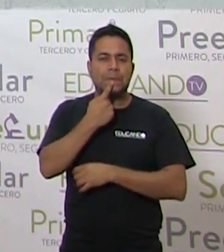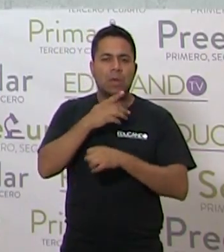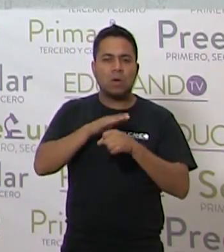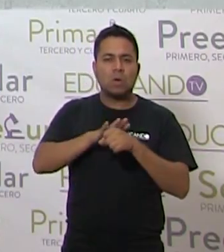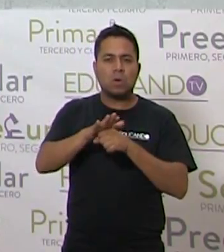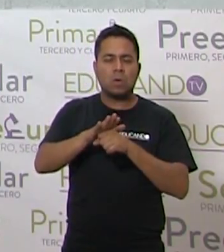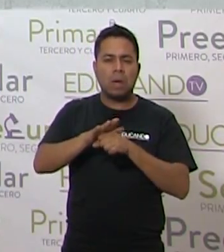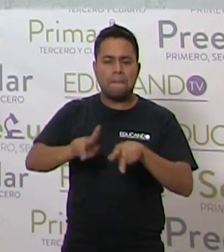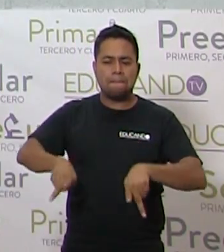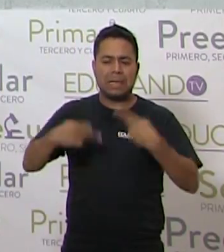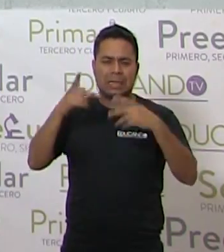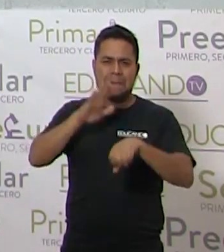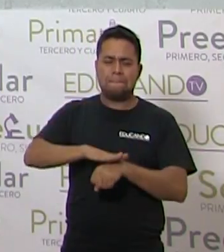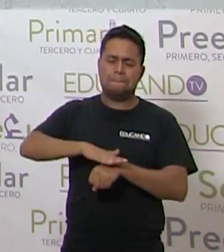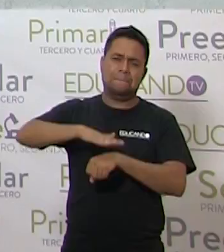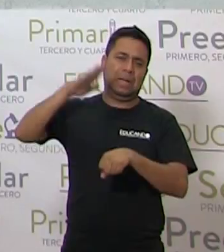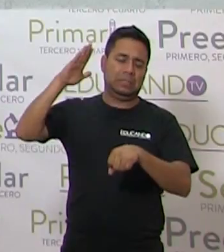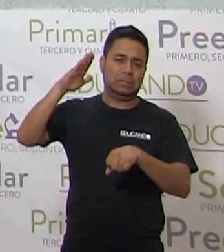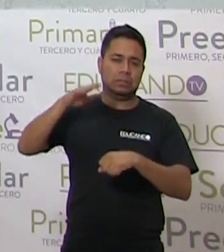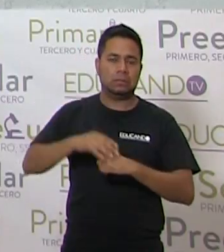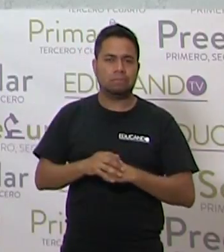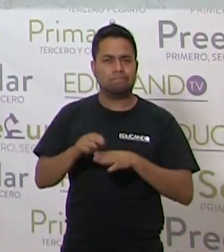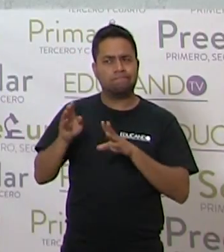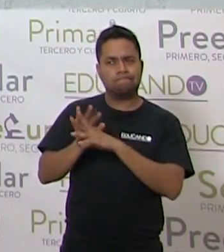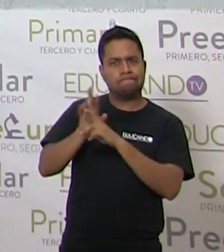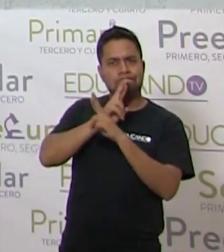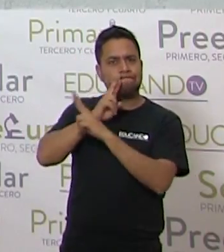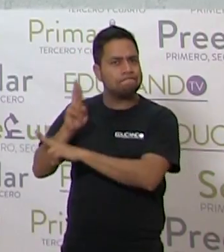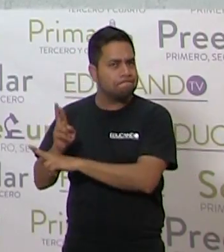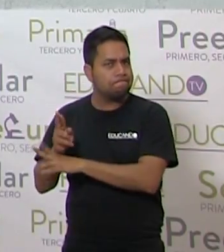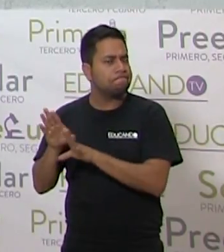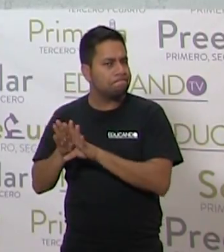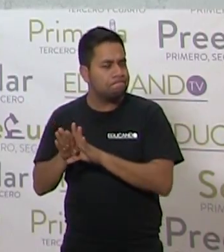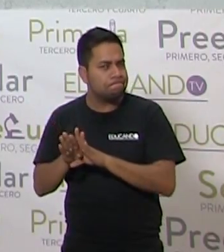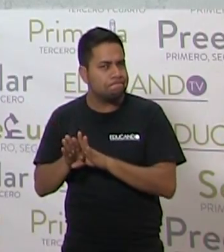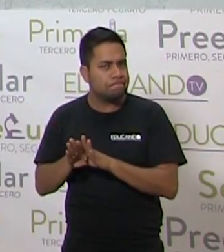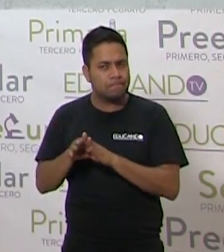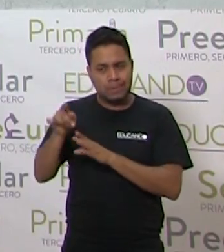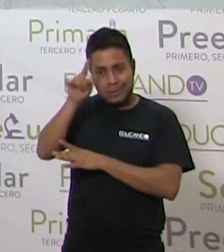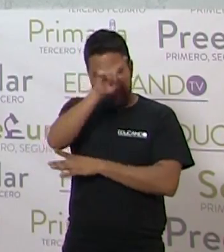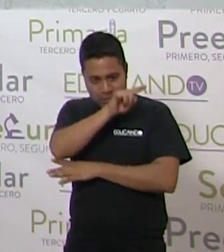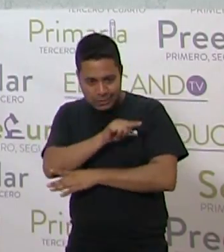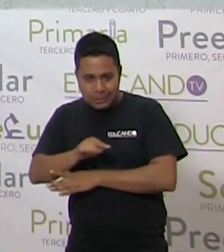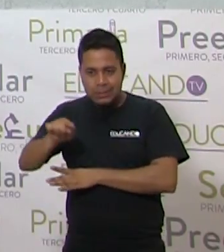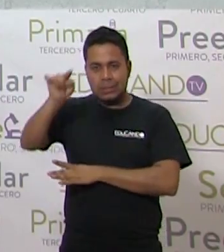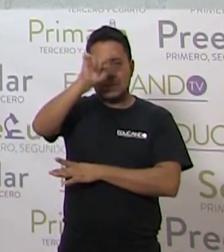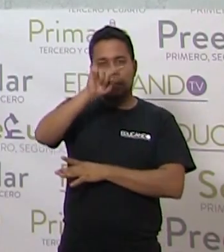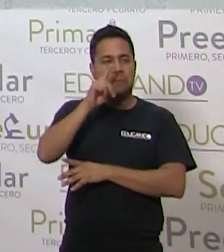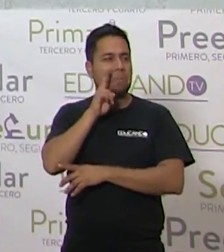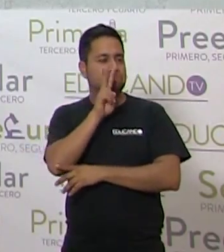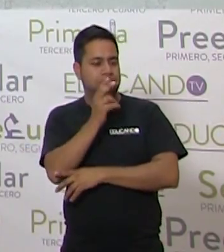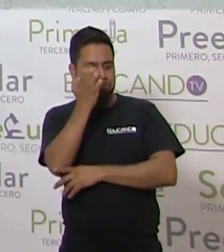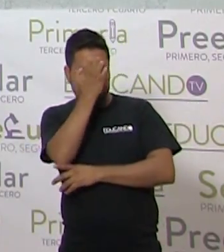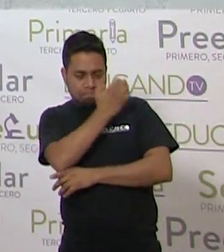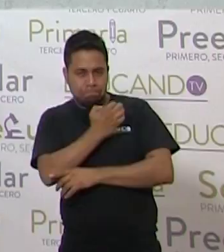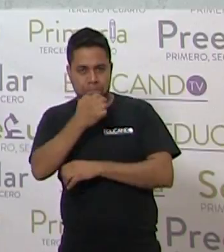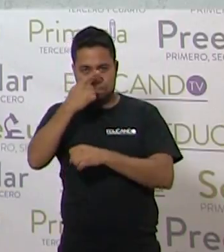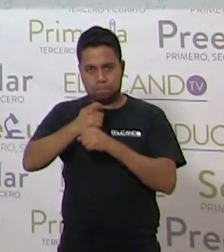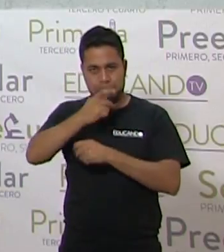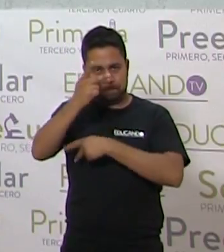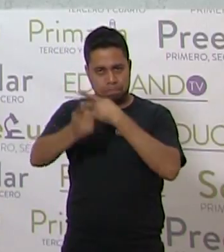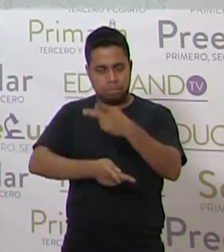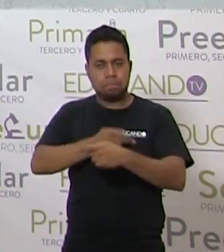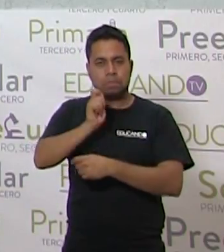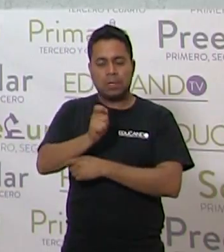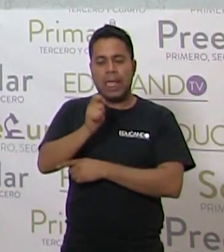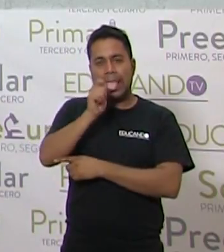se vendió es la la primera pregunta esta cómo la vamos a contestar Por supuesto a partir de la Gráfica que vamos a estar observando entonces la primera pregunta